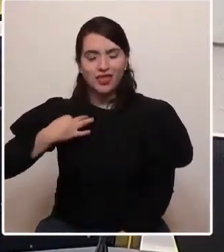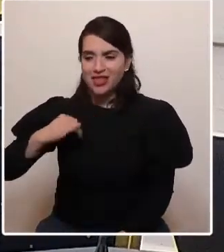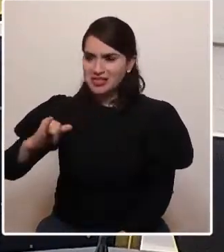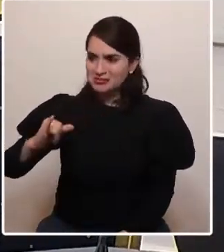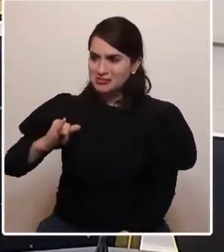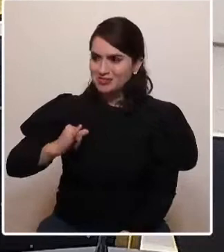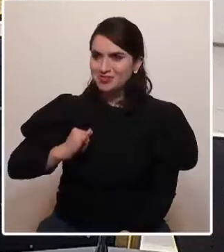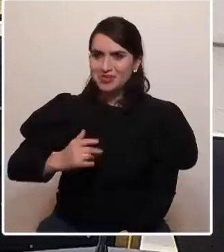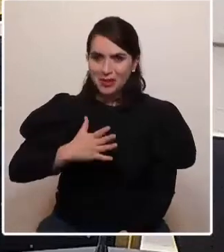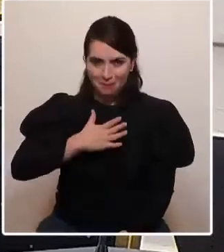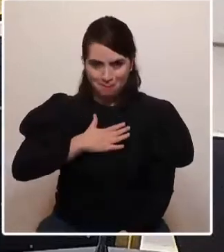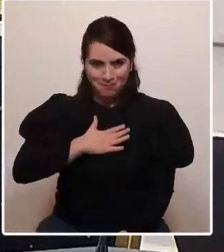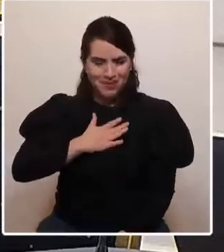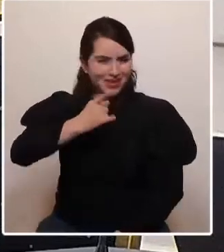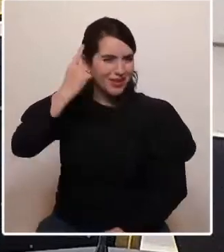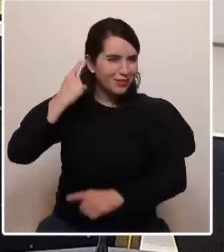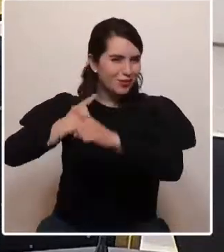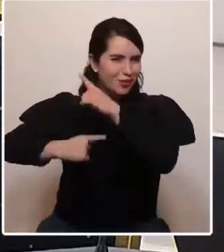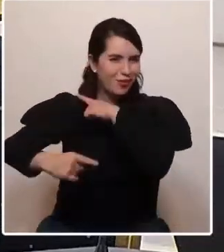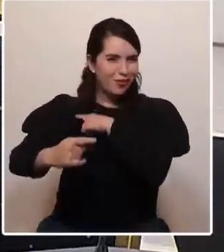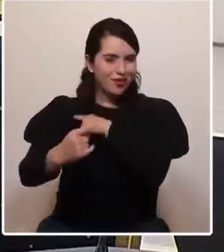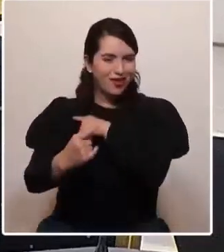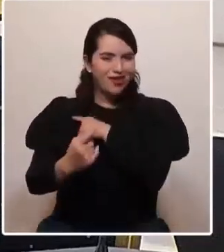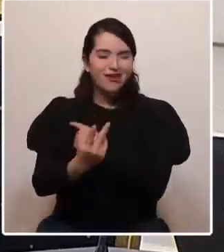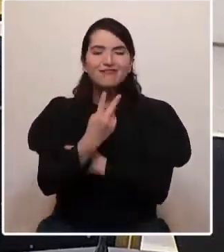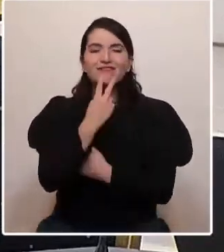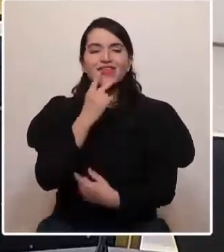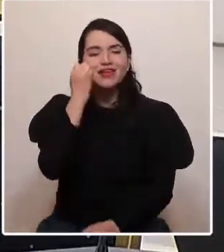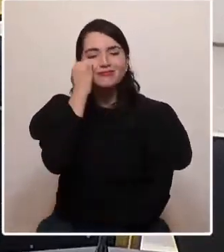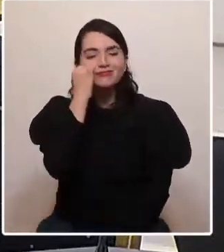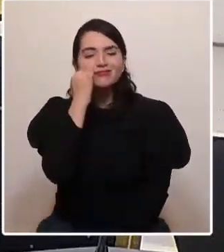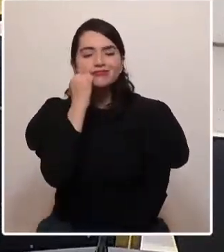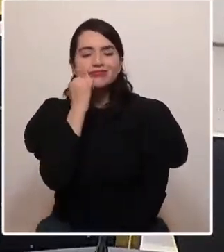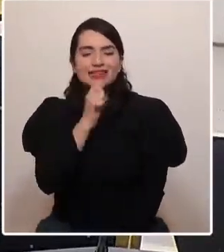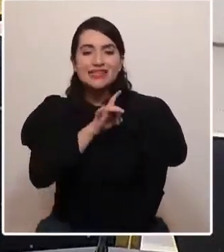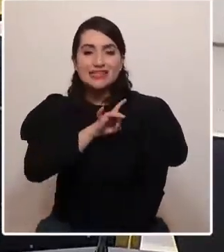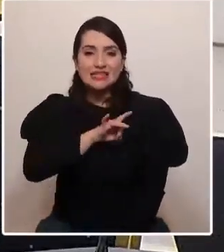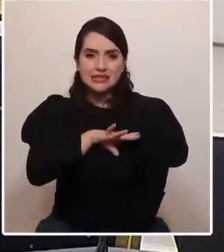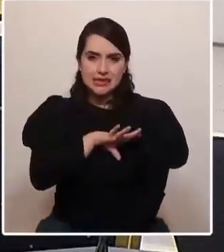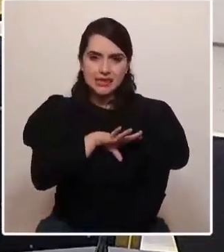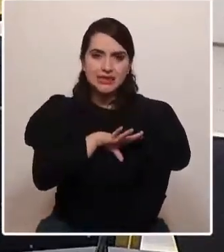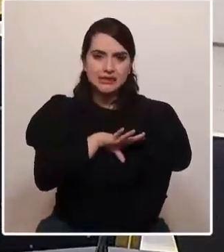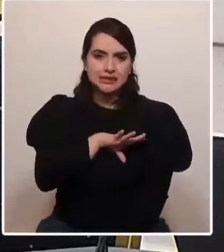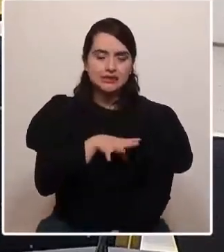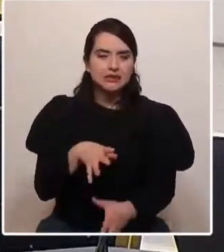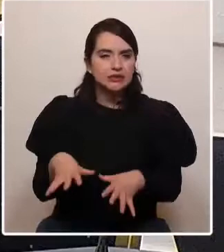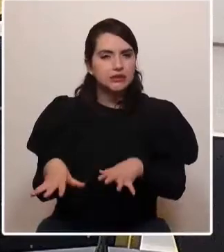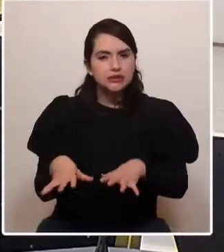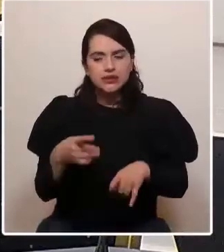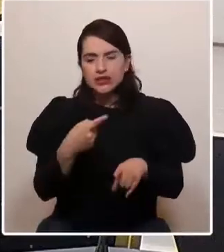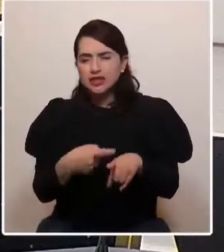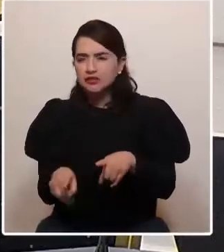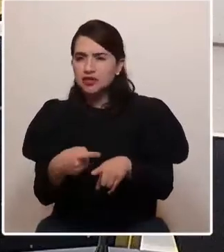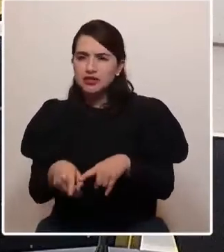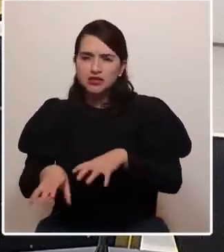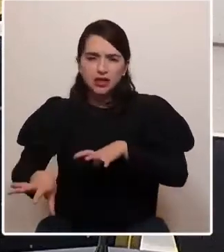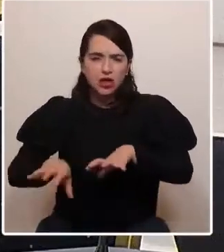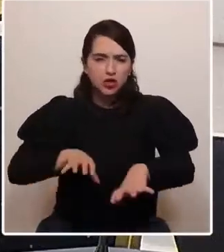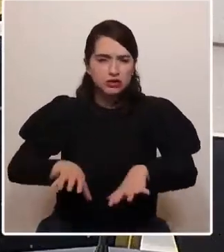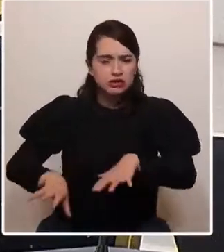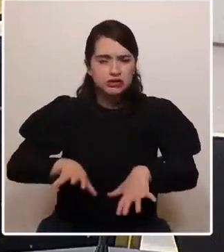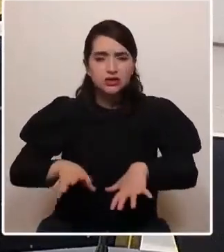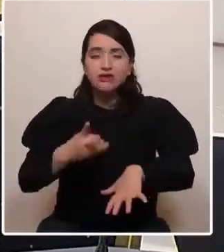mi propio linaje y he recorrido la vida afectiva de este Chile zarandeado, la vida colectiva, la vida